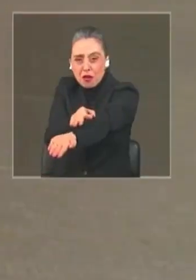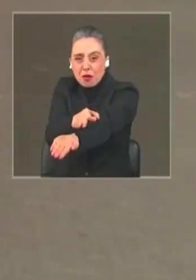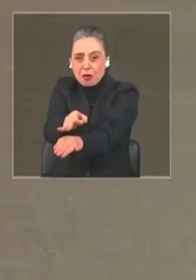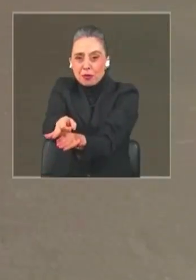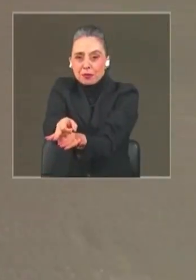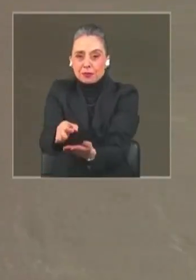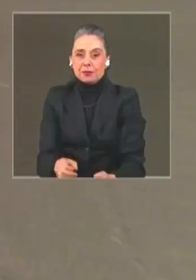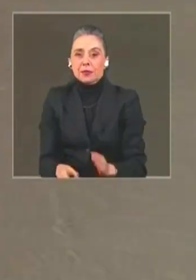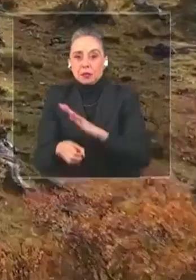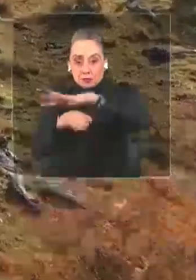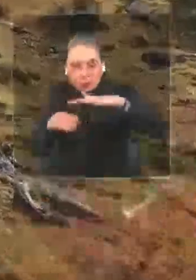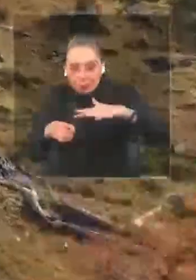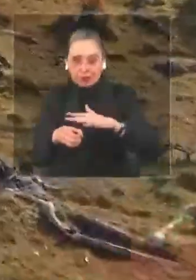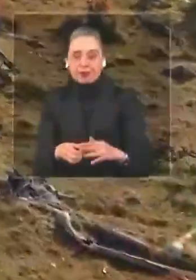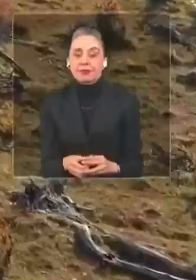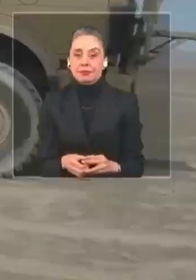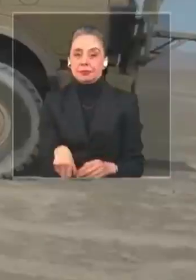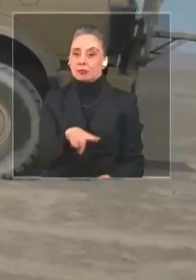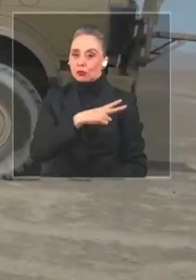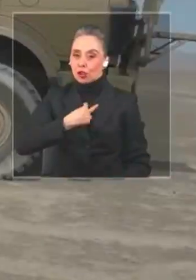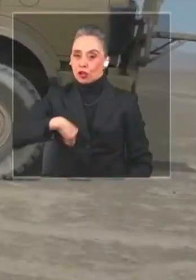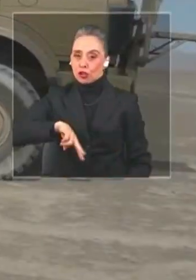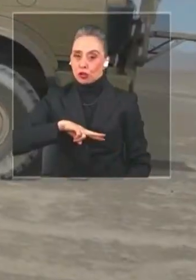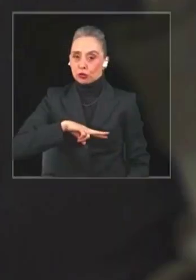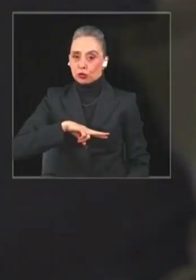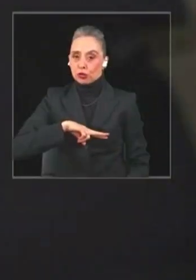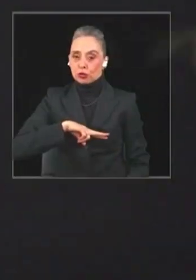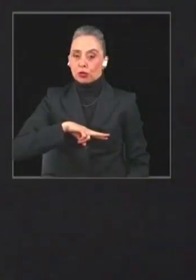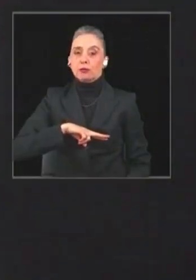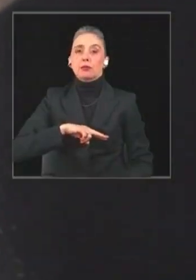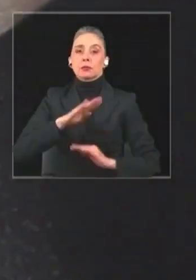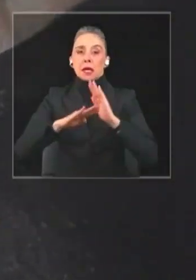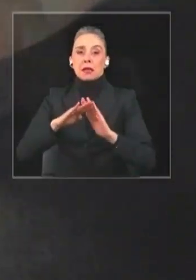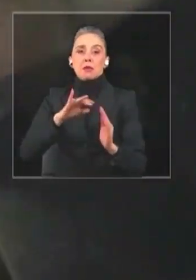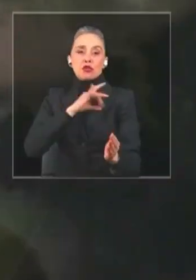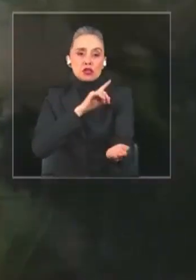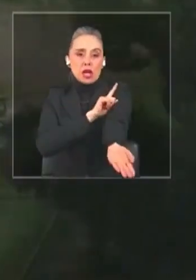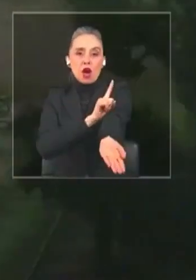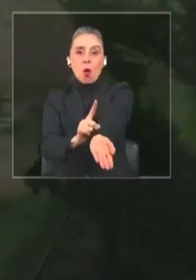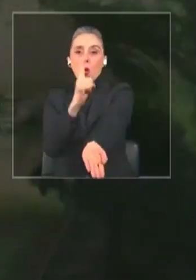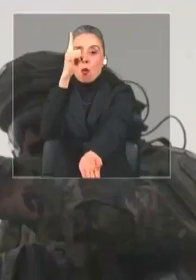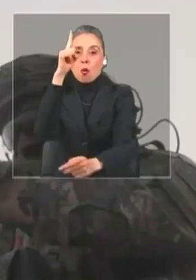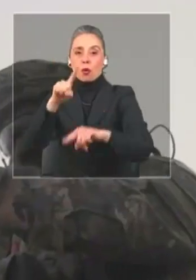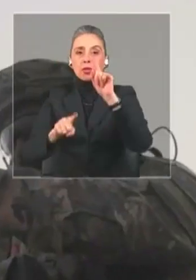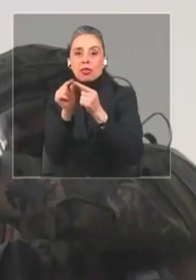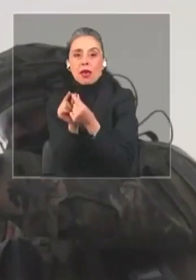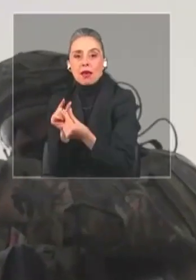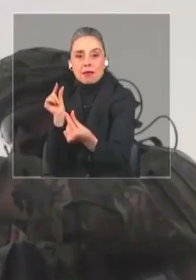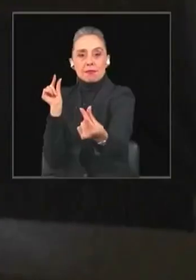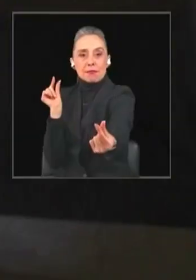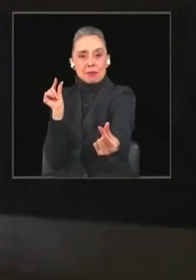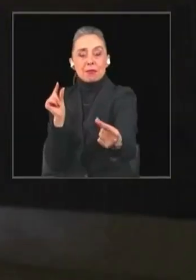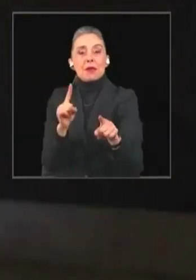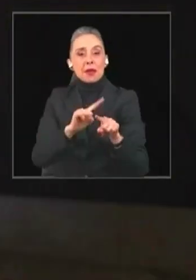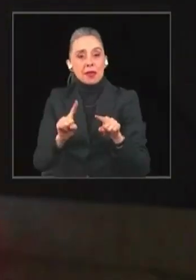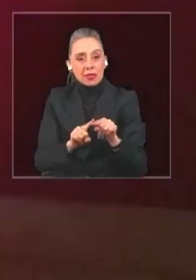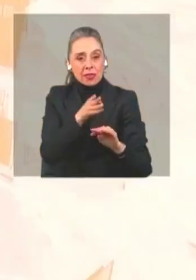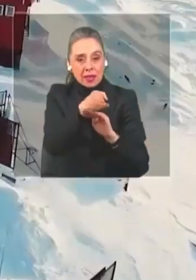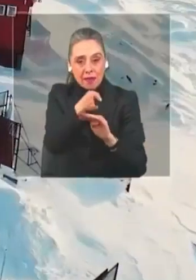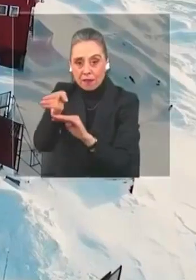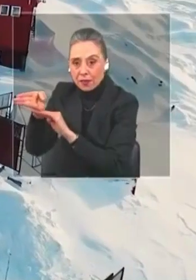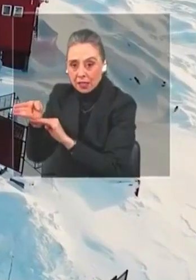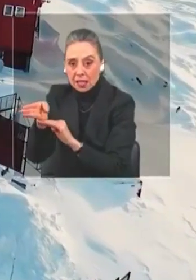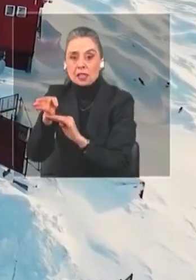Mantenemos la integridad territorial, en diversos terrenos